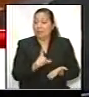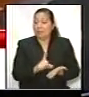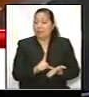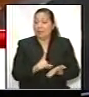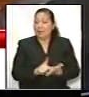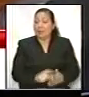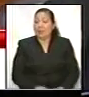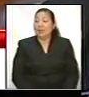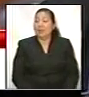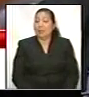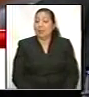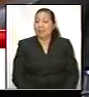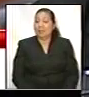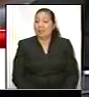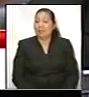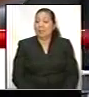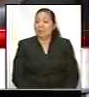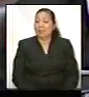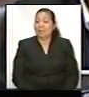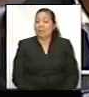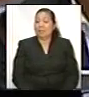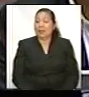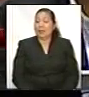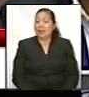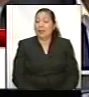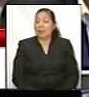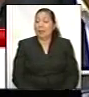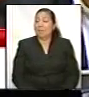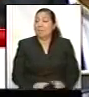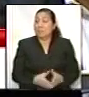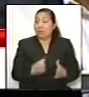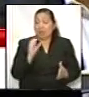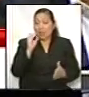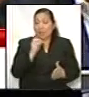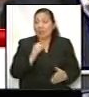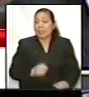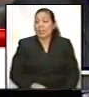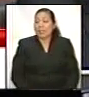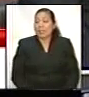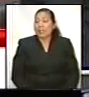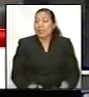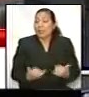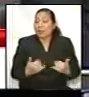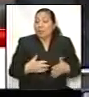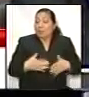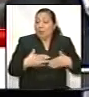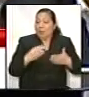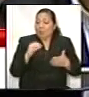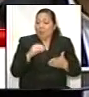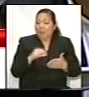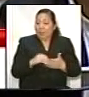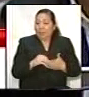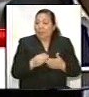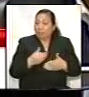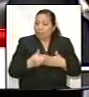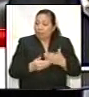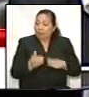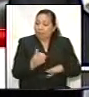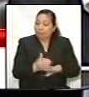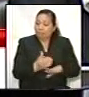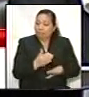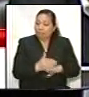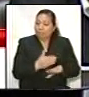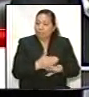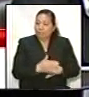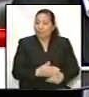la capital. Yo creo que la gran oportunidad que hoy le podemos dar de seguir